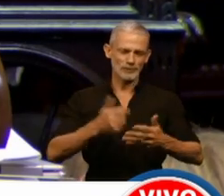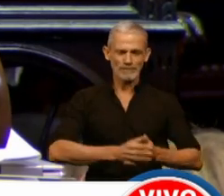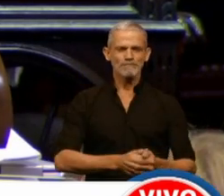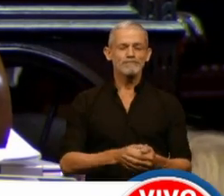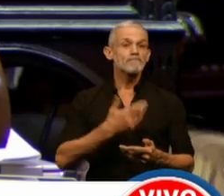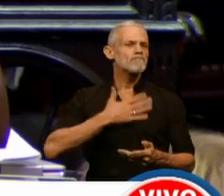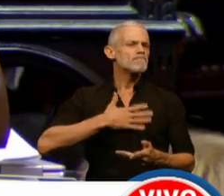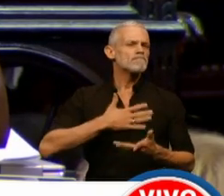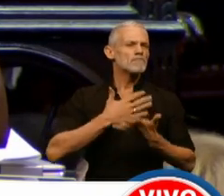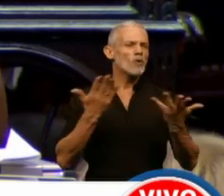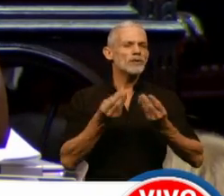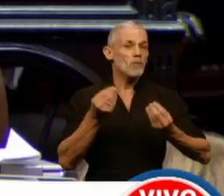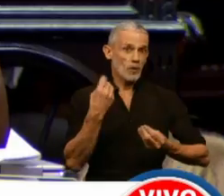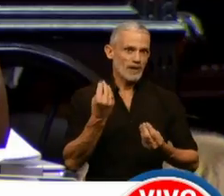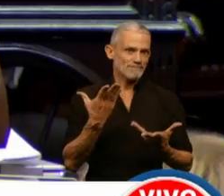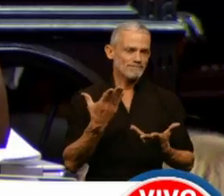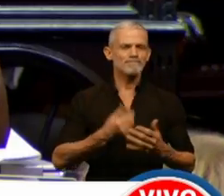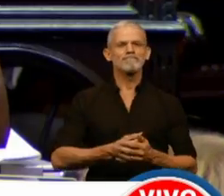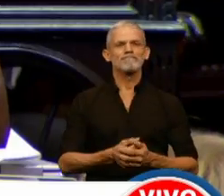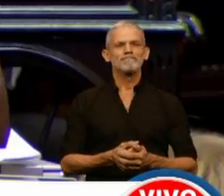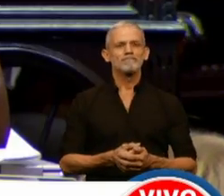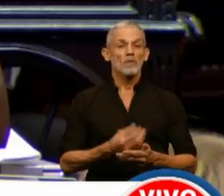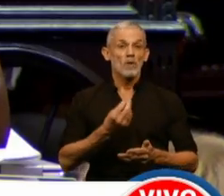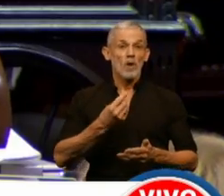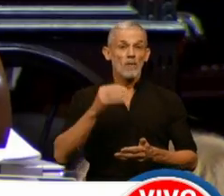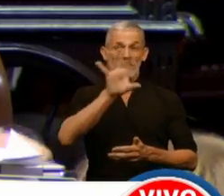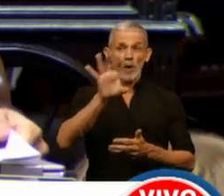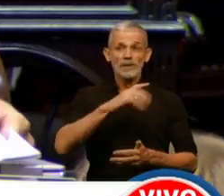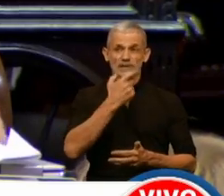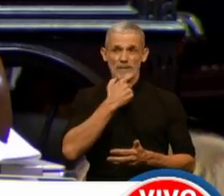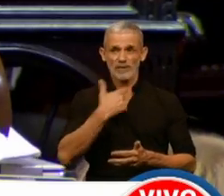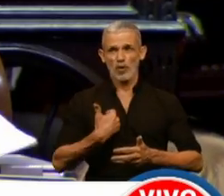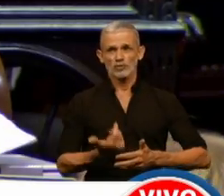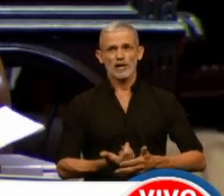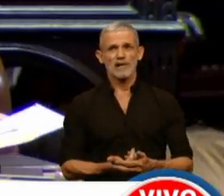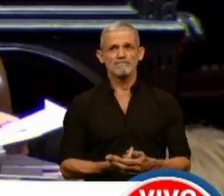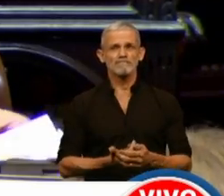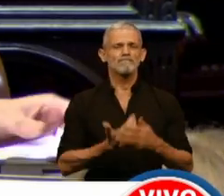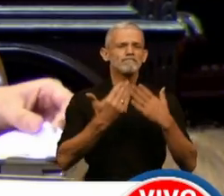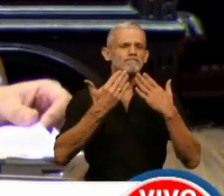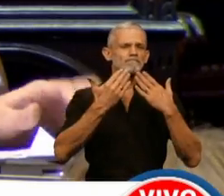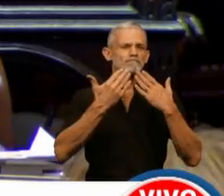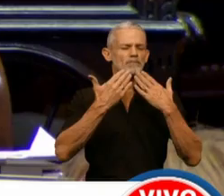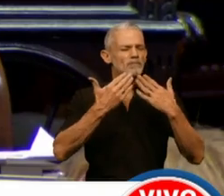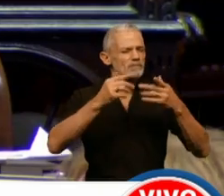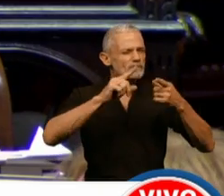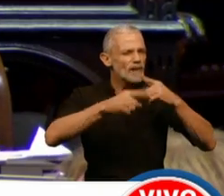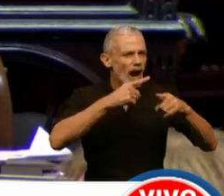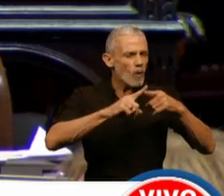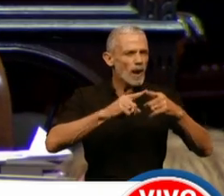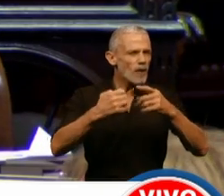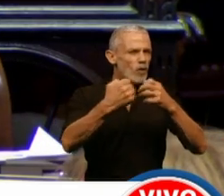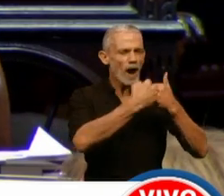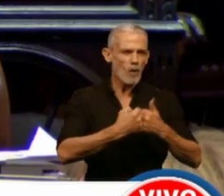qué porque la alegría porque la provincia de mendoza gracias al acuerdo y al